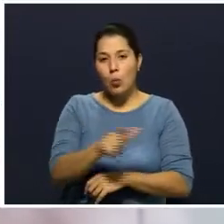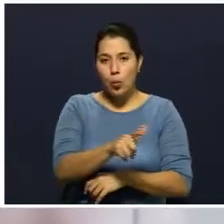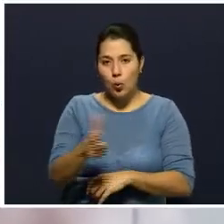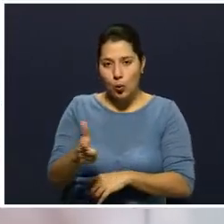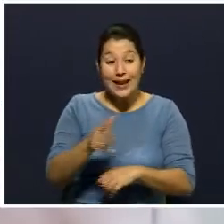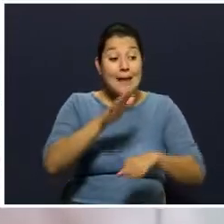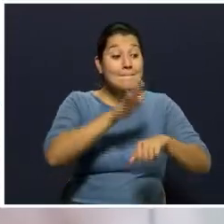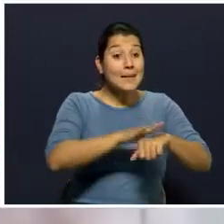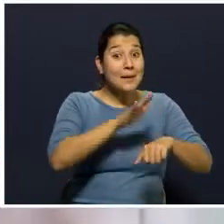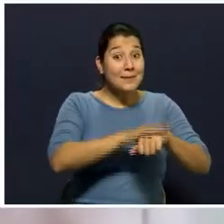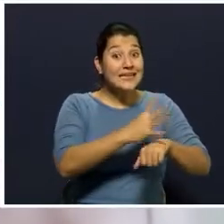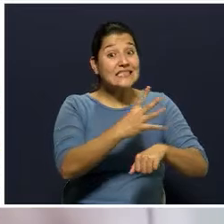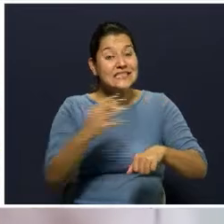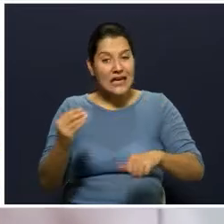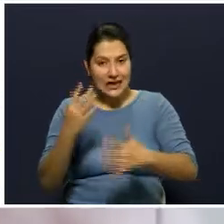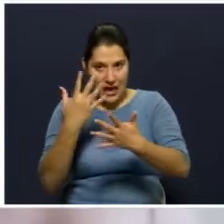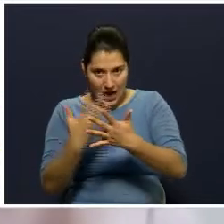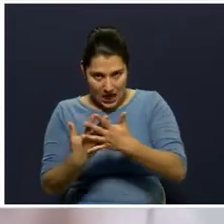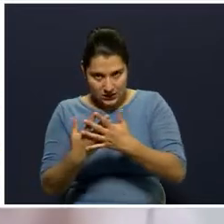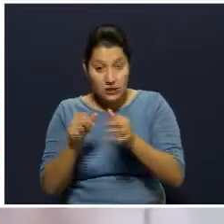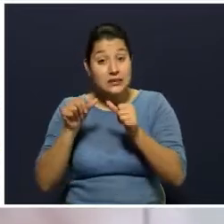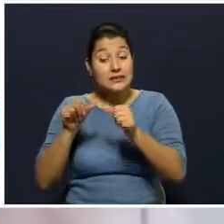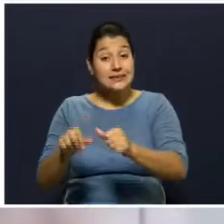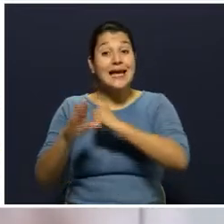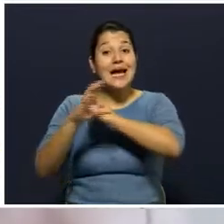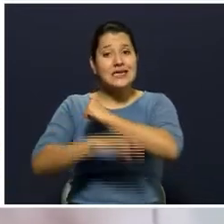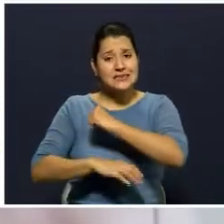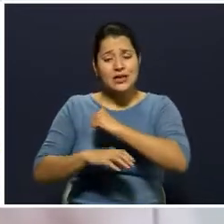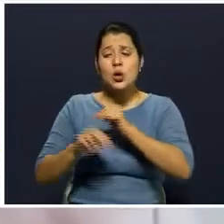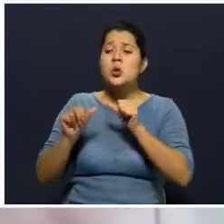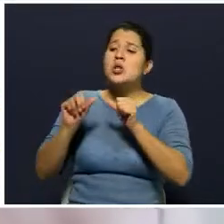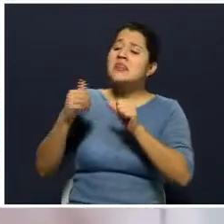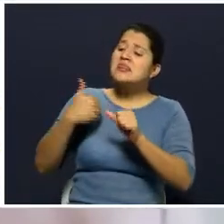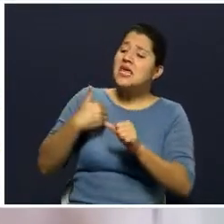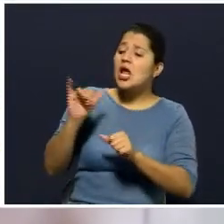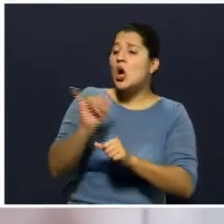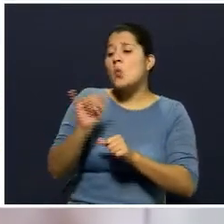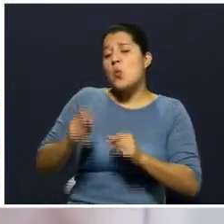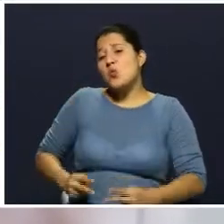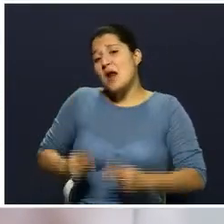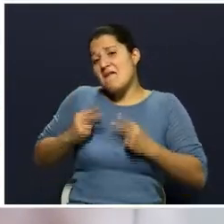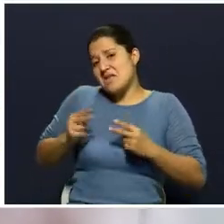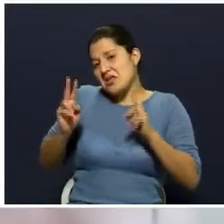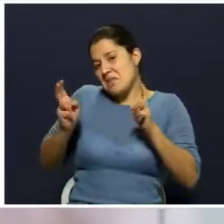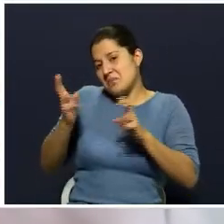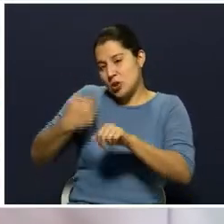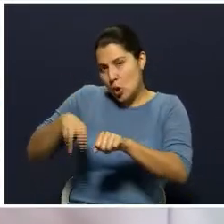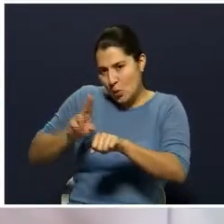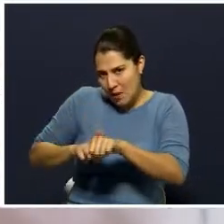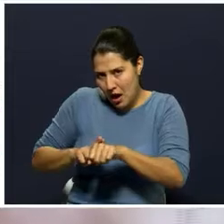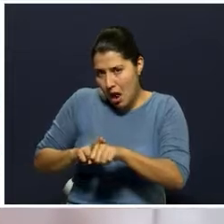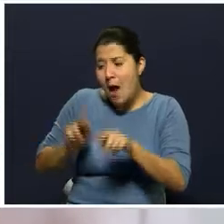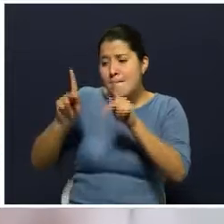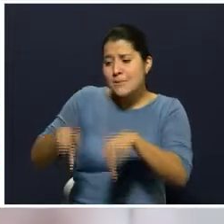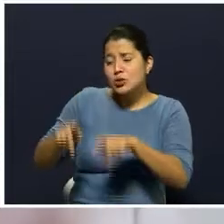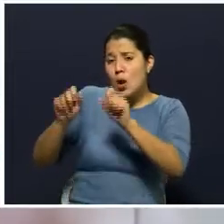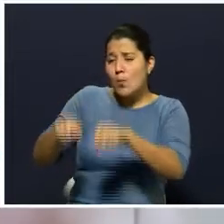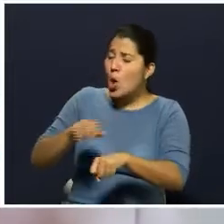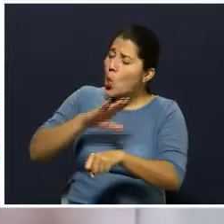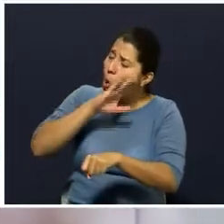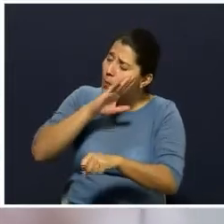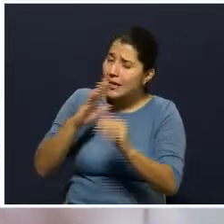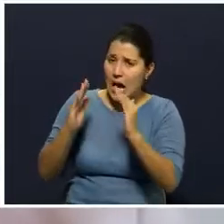muy parecida a la vida normal, común y corriente que tenemos todos los demás. Esta persona puede dormir en su casa, esta persona busca